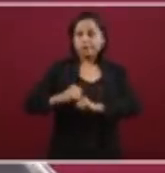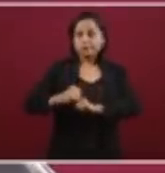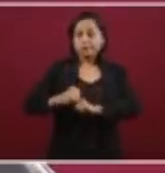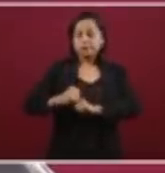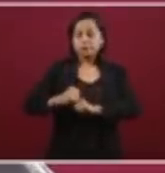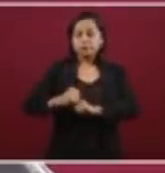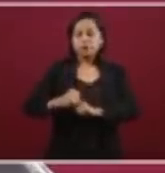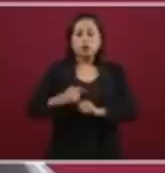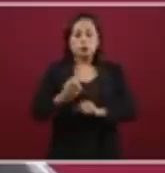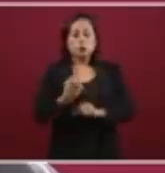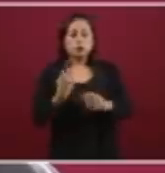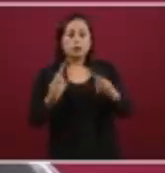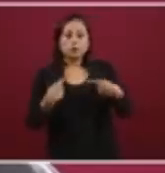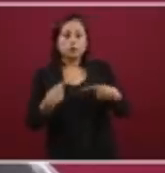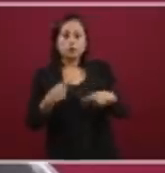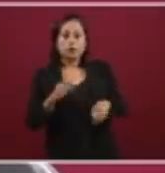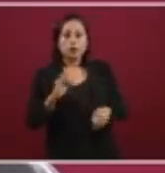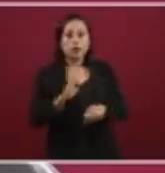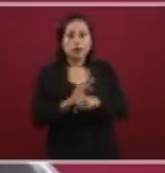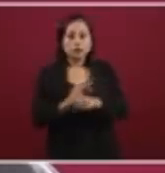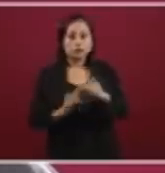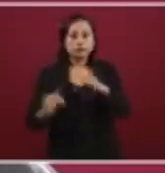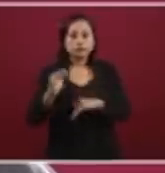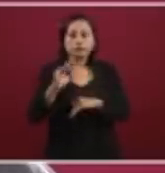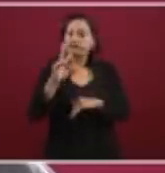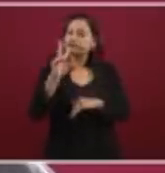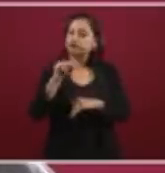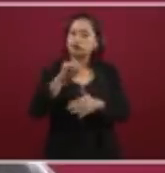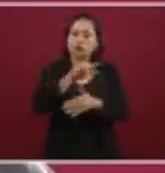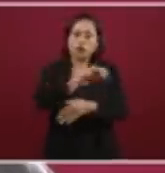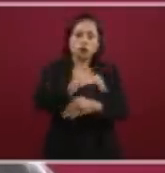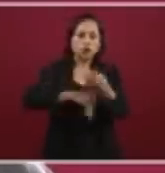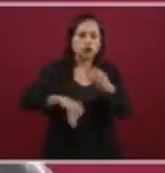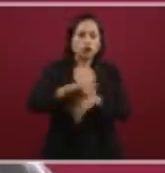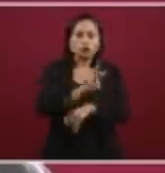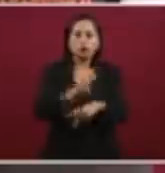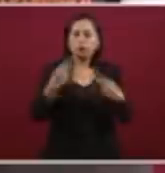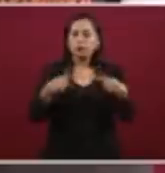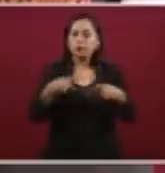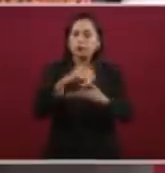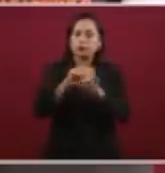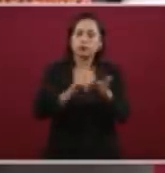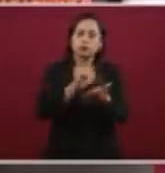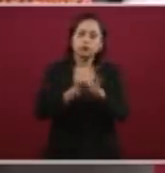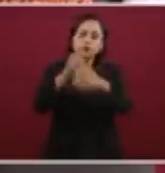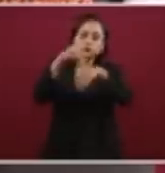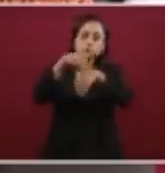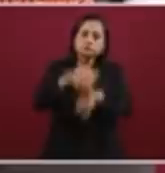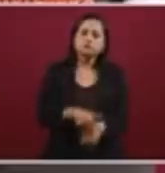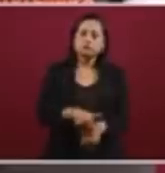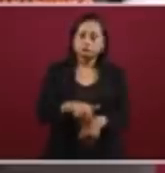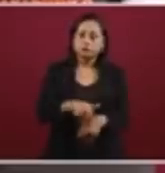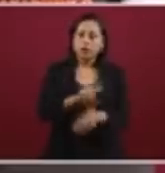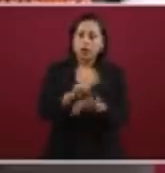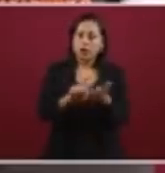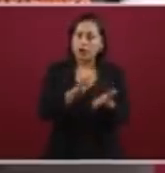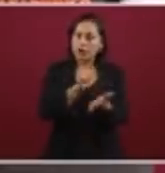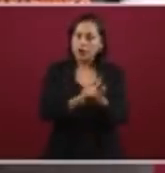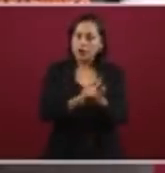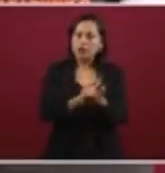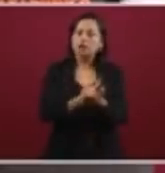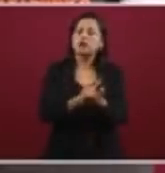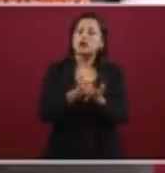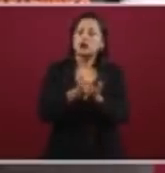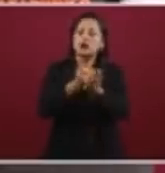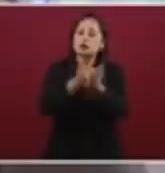y se hará valer la ley en función de encontrar la verdad sobre los hechos acontecidos y la justicia que las familias